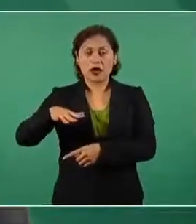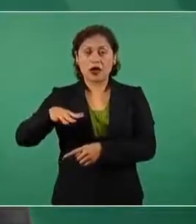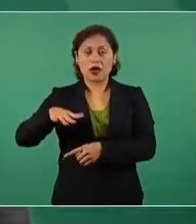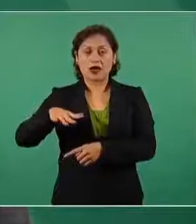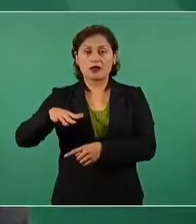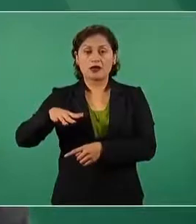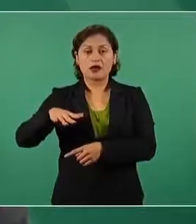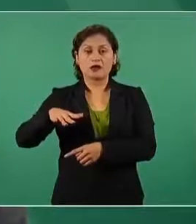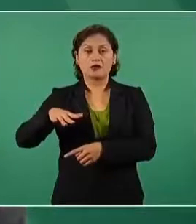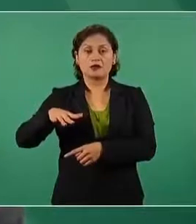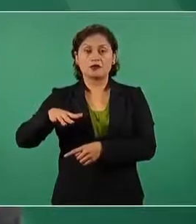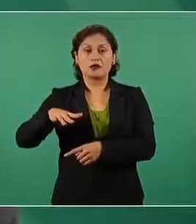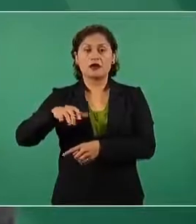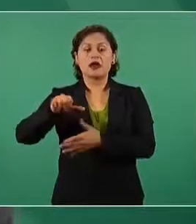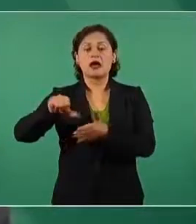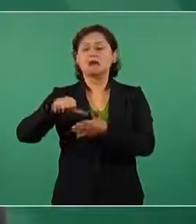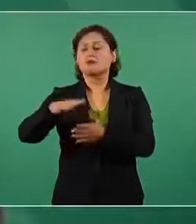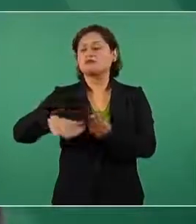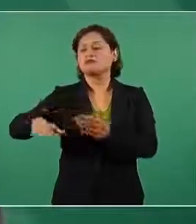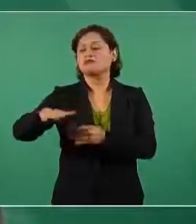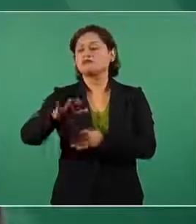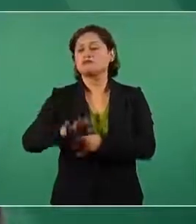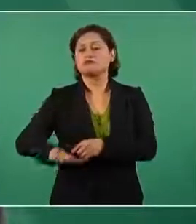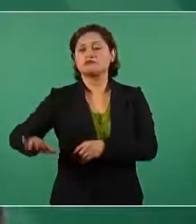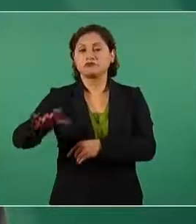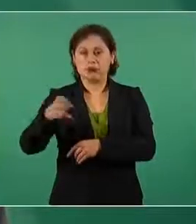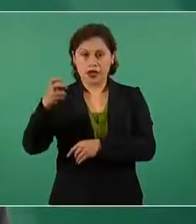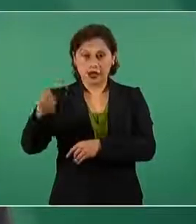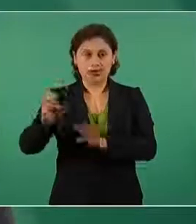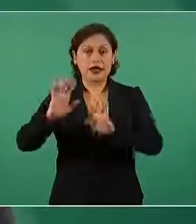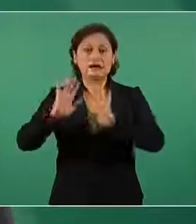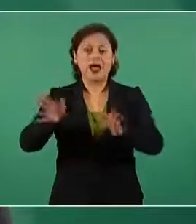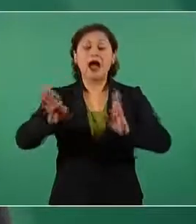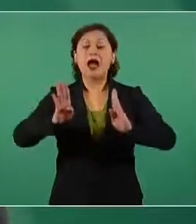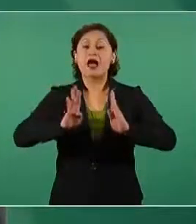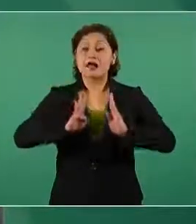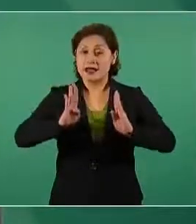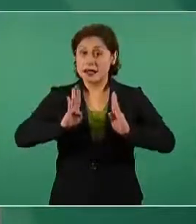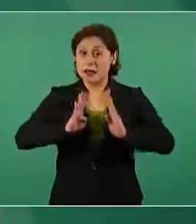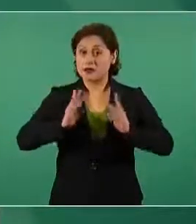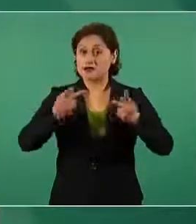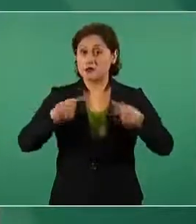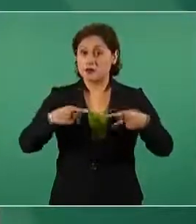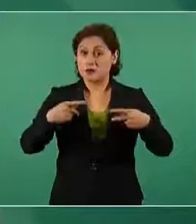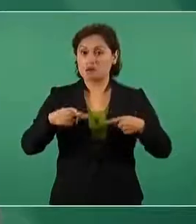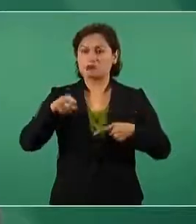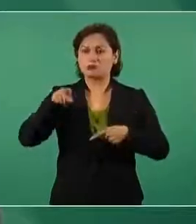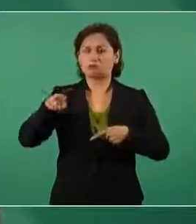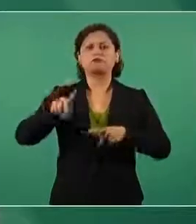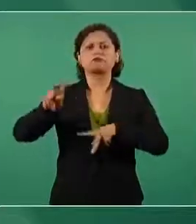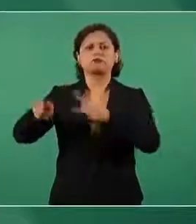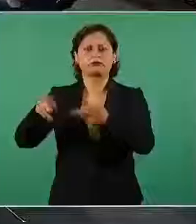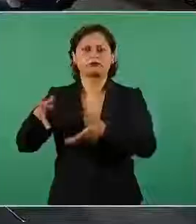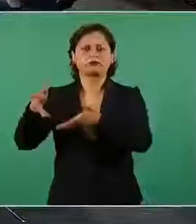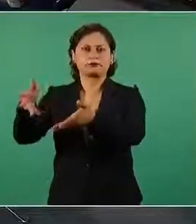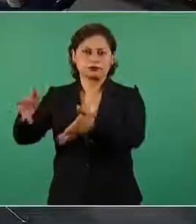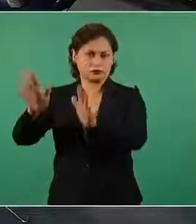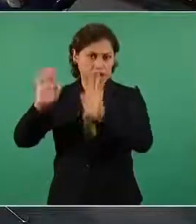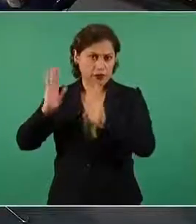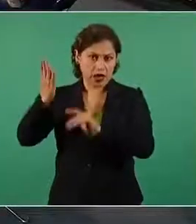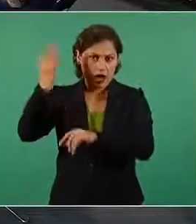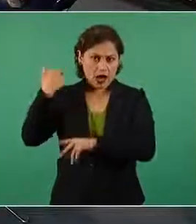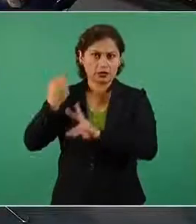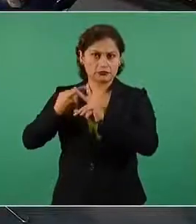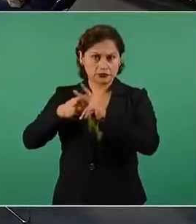está el ejército y hay varios elementos y son los que han estado desde el principio y van a seguir